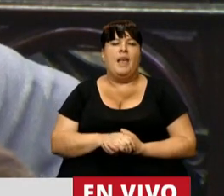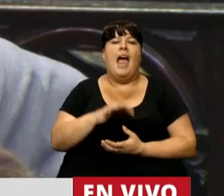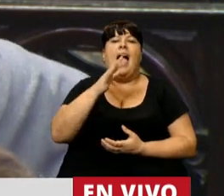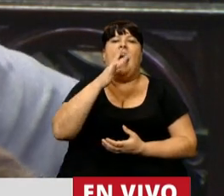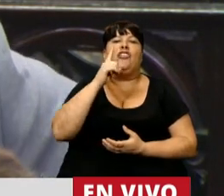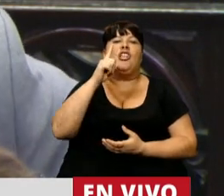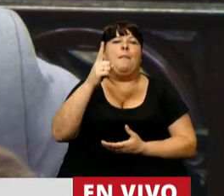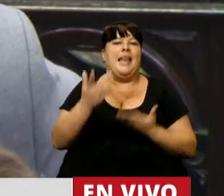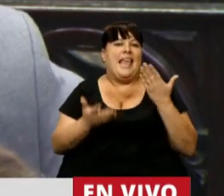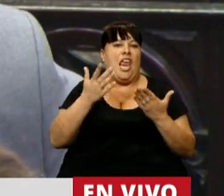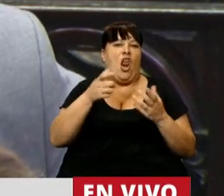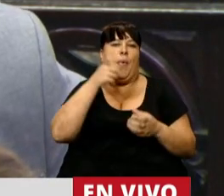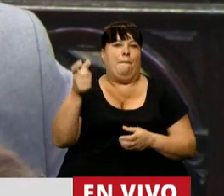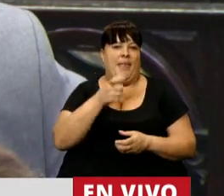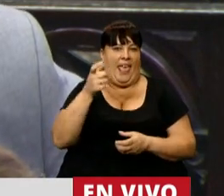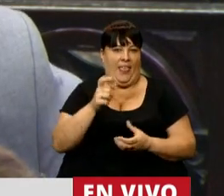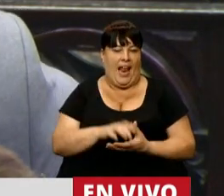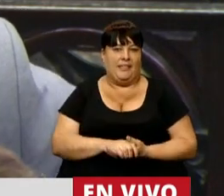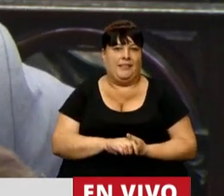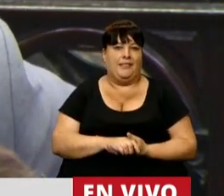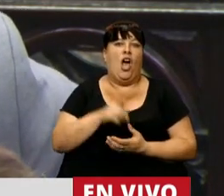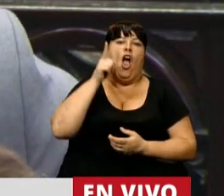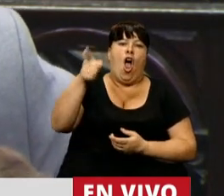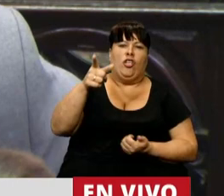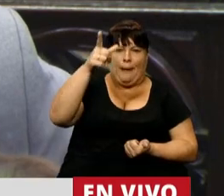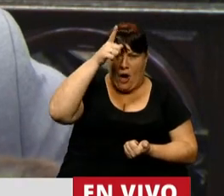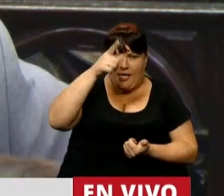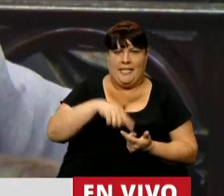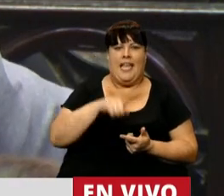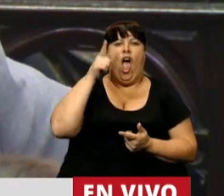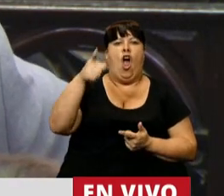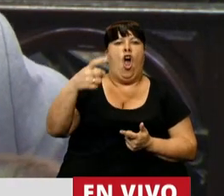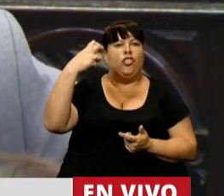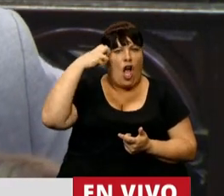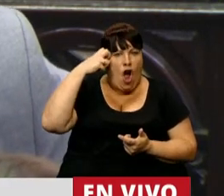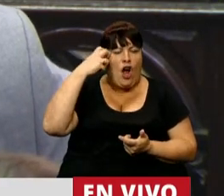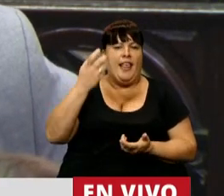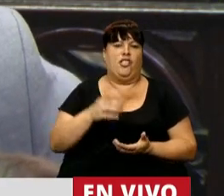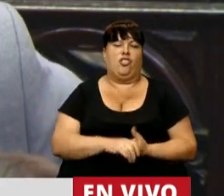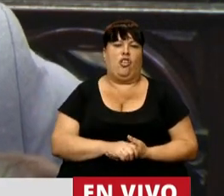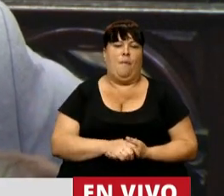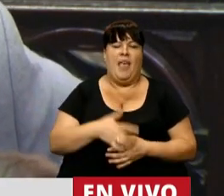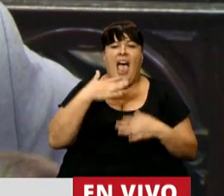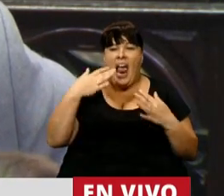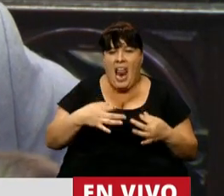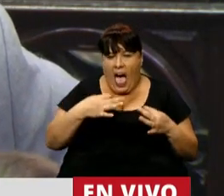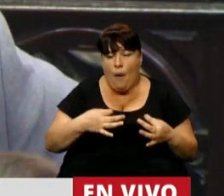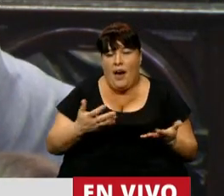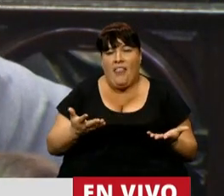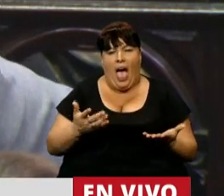14 toneladas de piedra contra la policía, contra este Congreso. Y la verdad que fue un